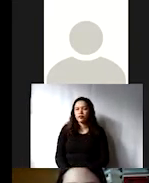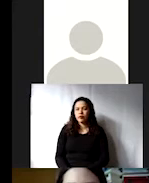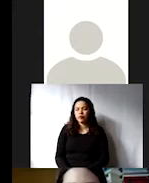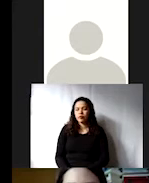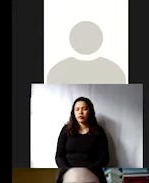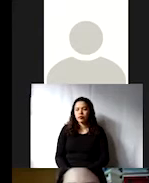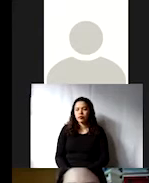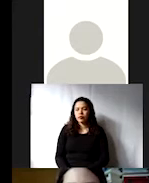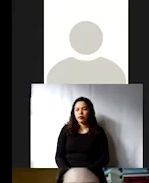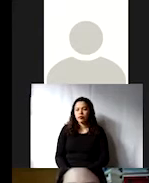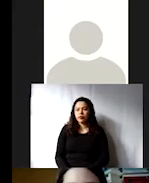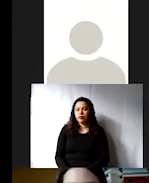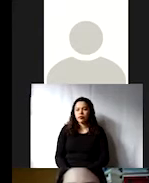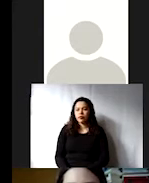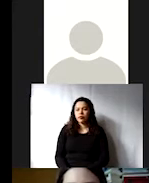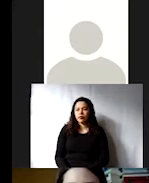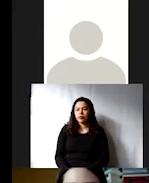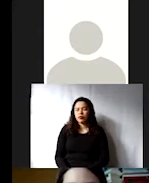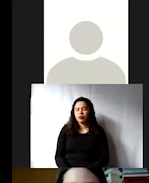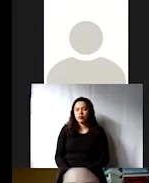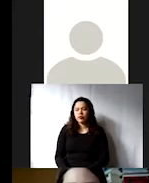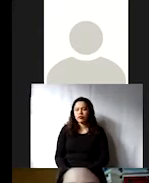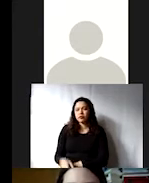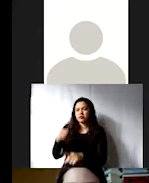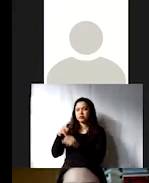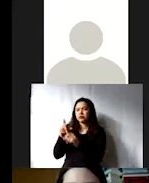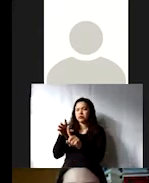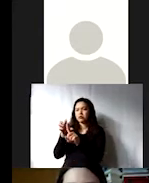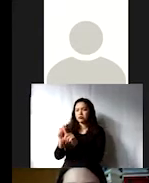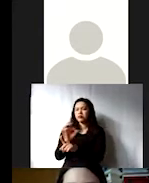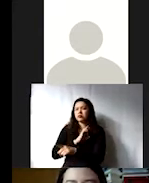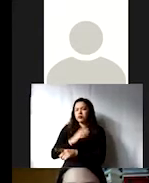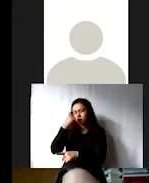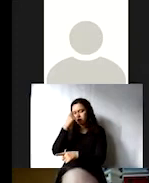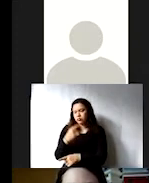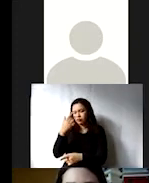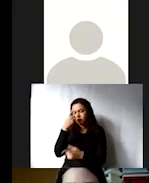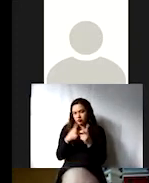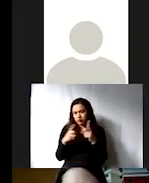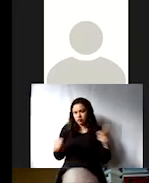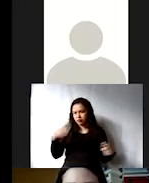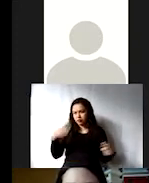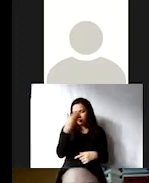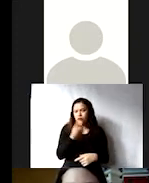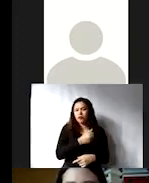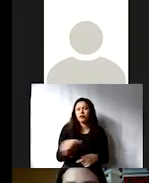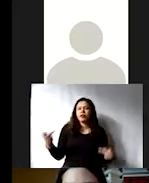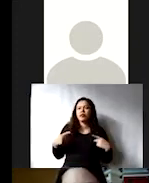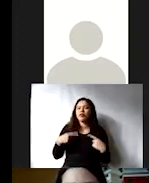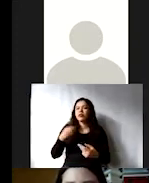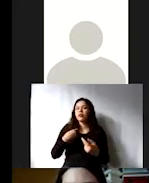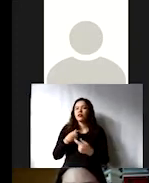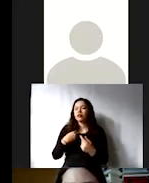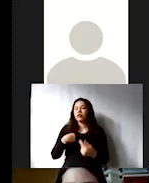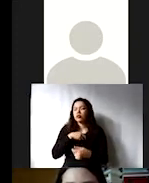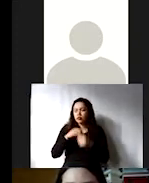fijando metas de objetivos alcanzables, de competencias desarrolladas en las personas a las que atendemos, en